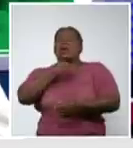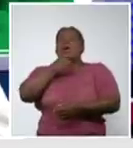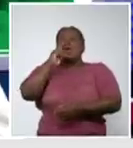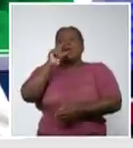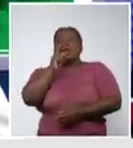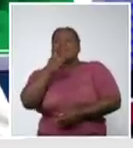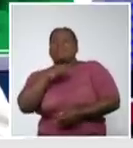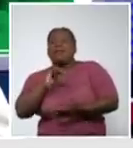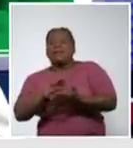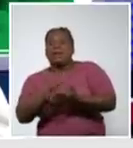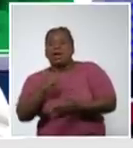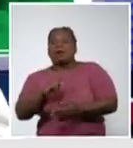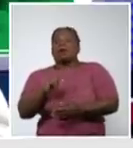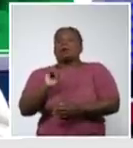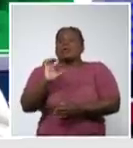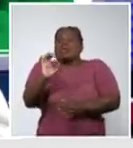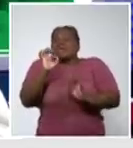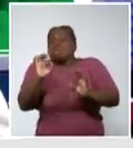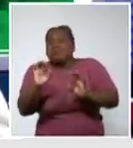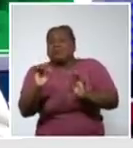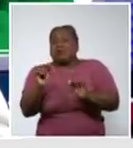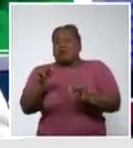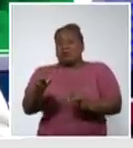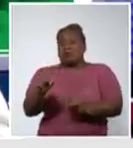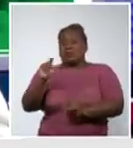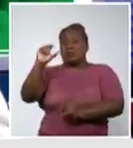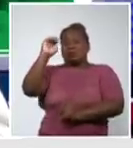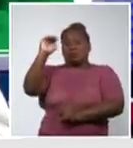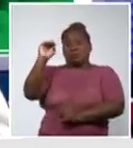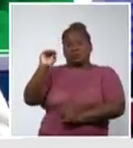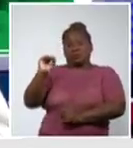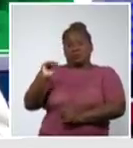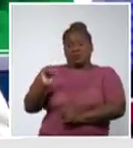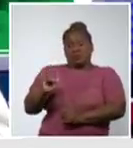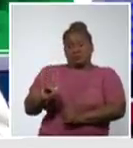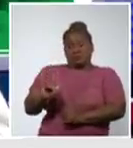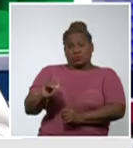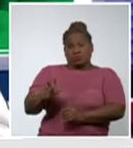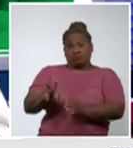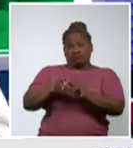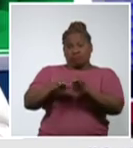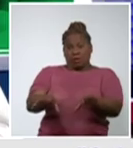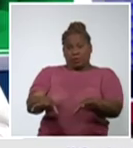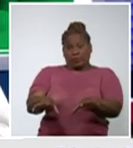categoría, pues son clasificaciones que se hacen desde el punto de vista epidemiológico y de la transmisión.